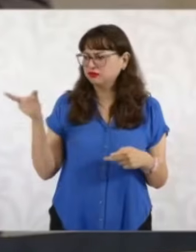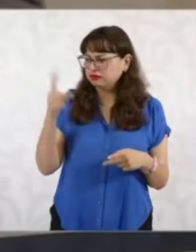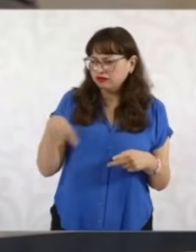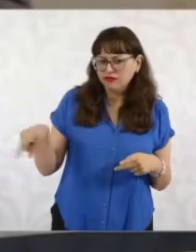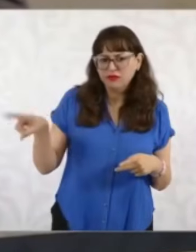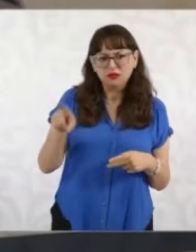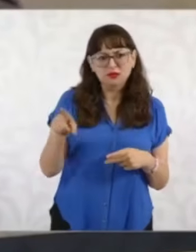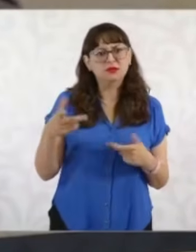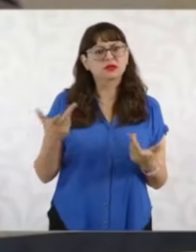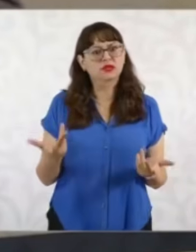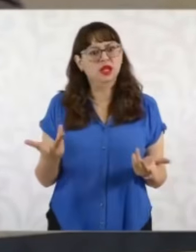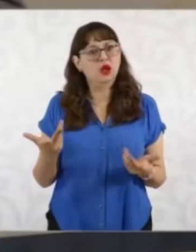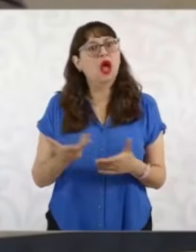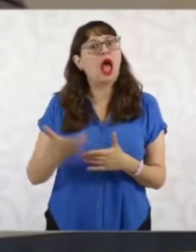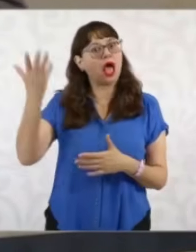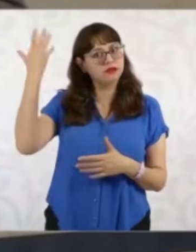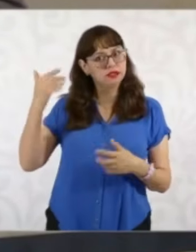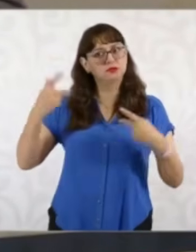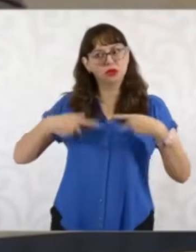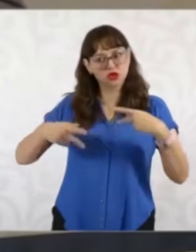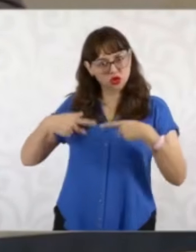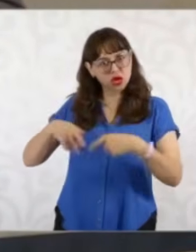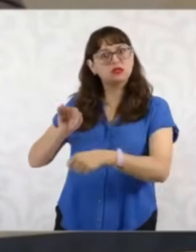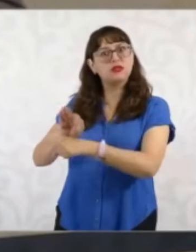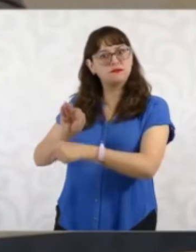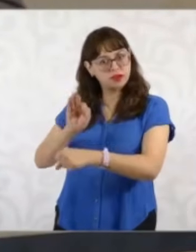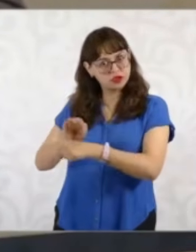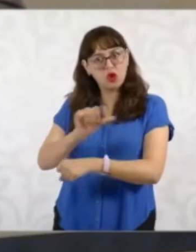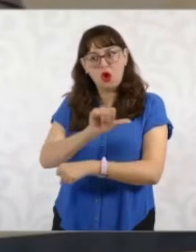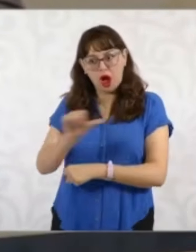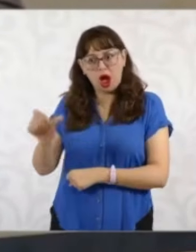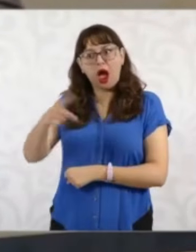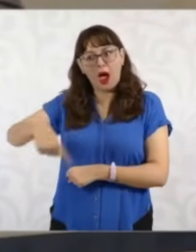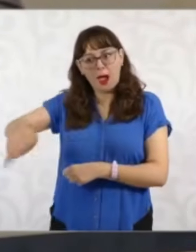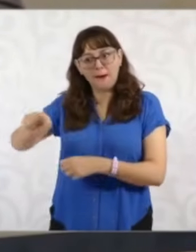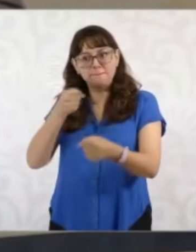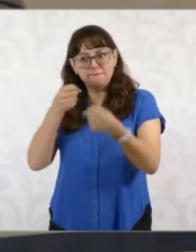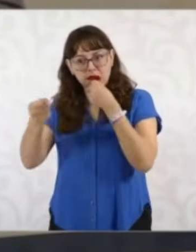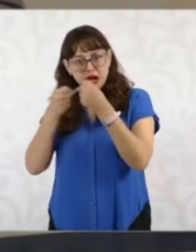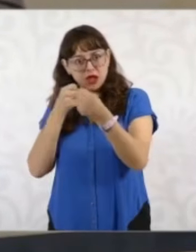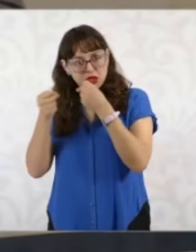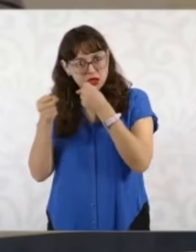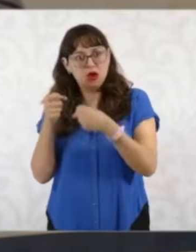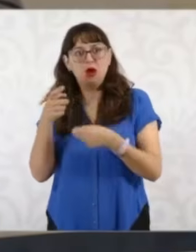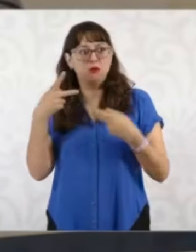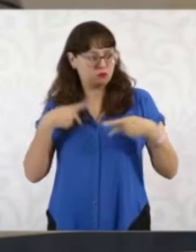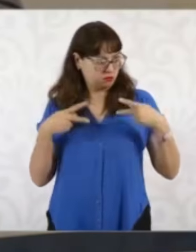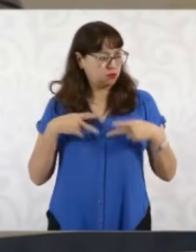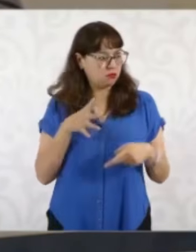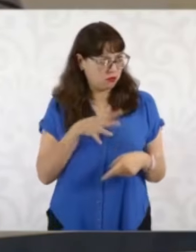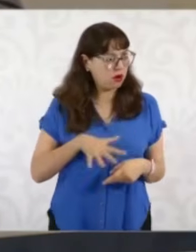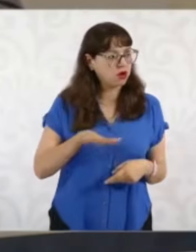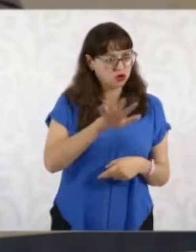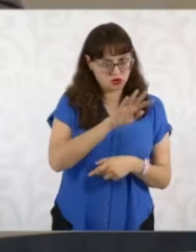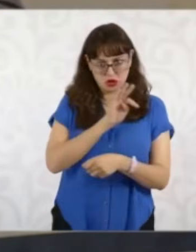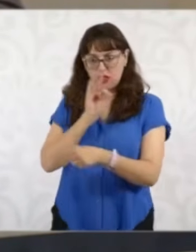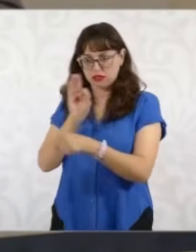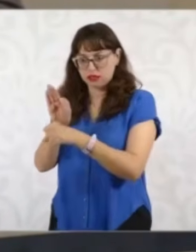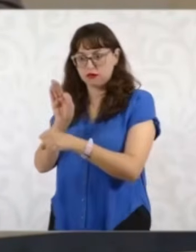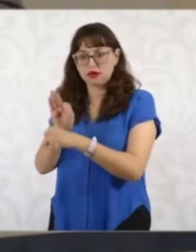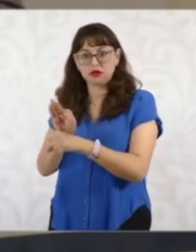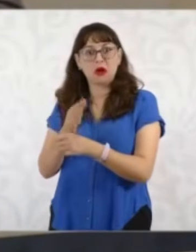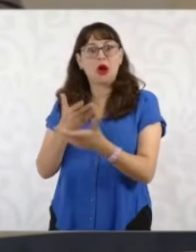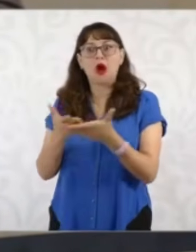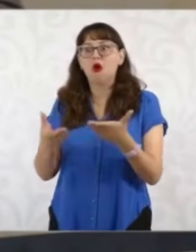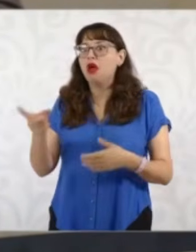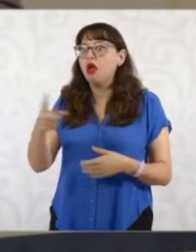incluso por la sociedad misma en su momento, porque fueron cesados de sus programas en este caso de radio. Y